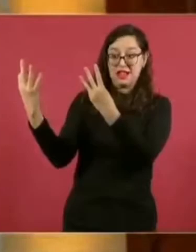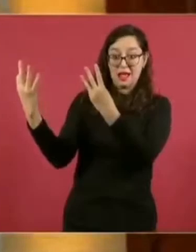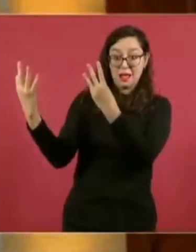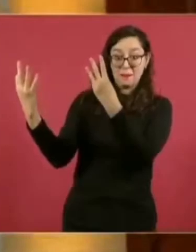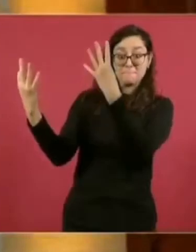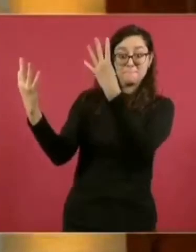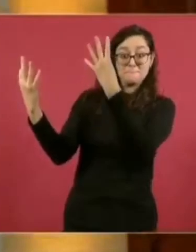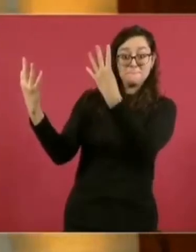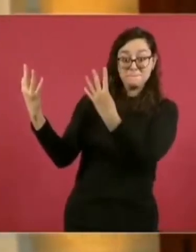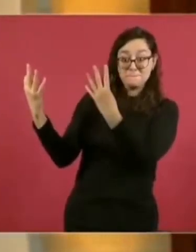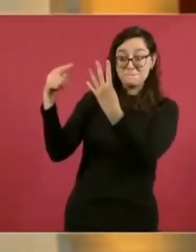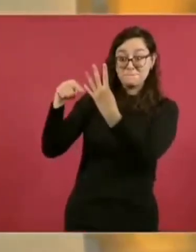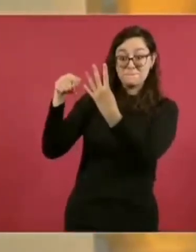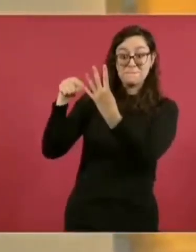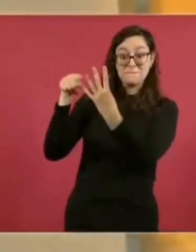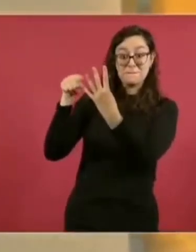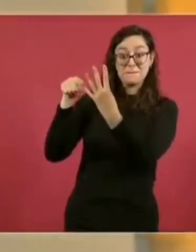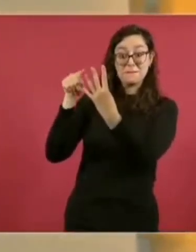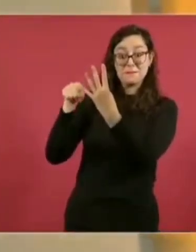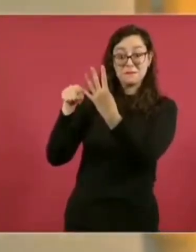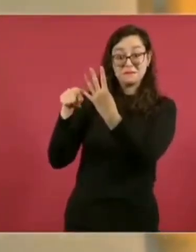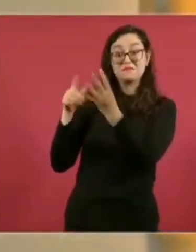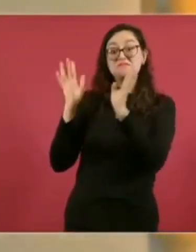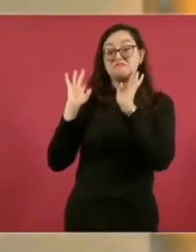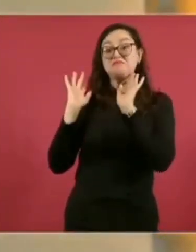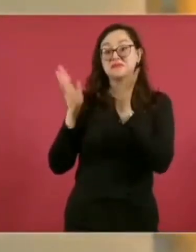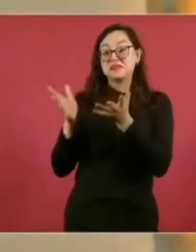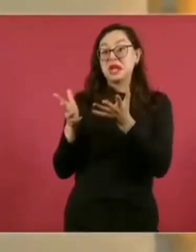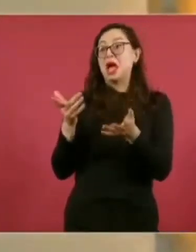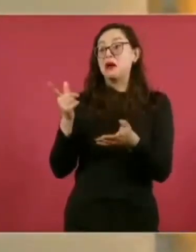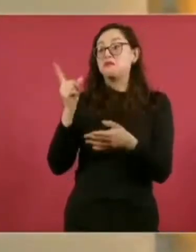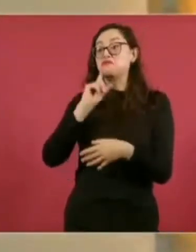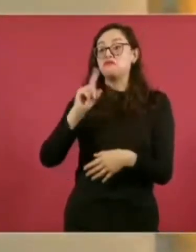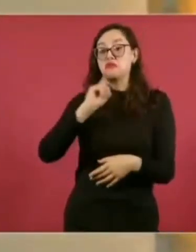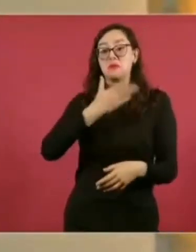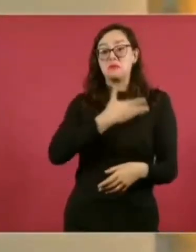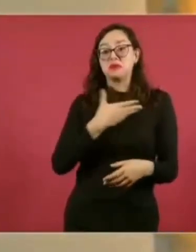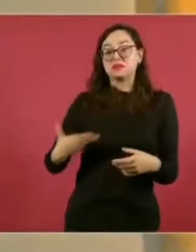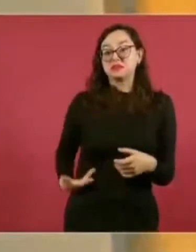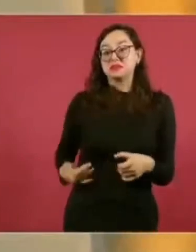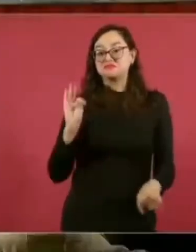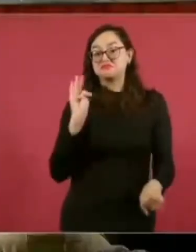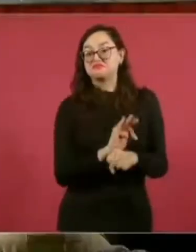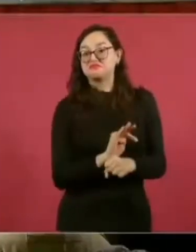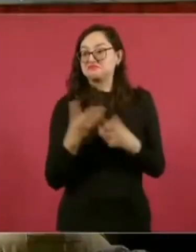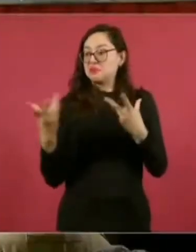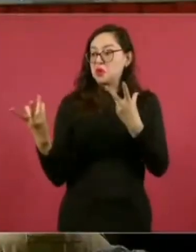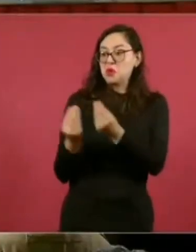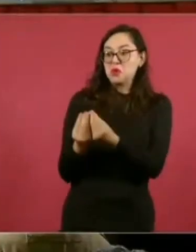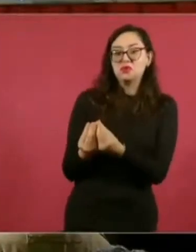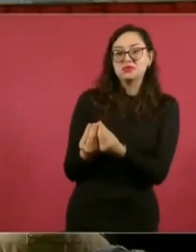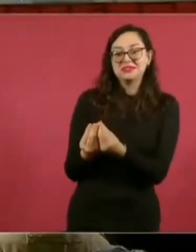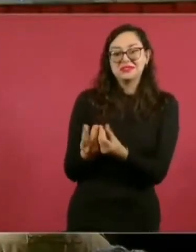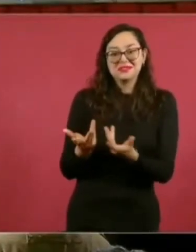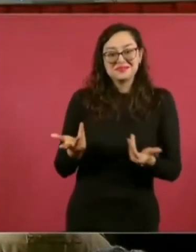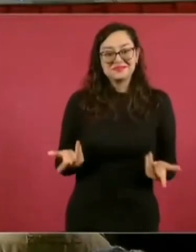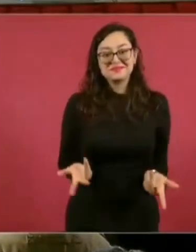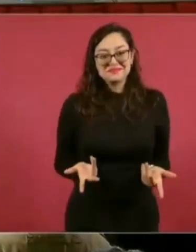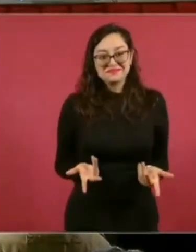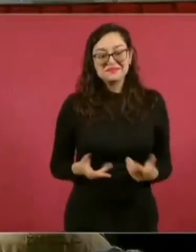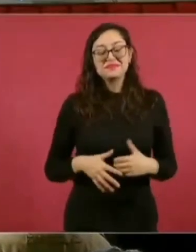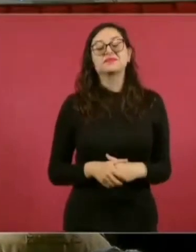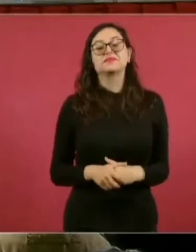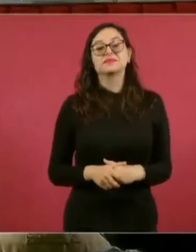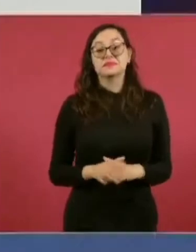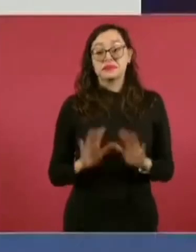cualquier declaración de inconstitucionalidad de cualquier ley. Pero vamos más allá. En febrero